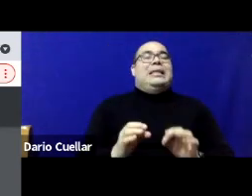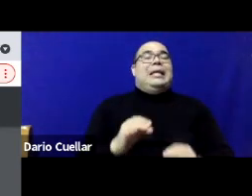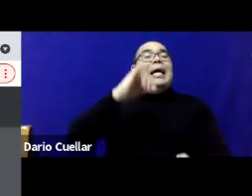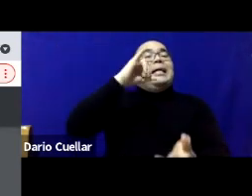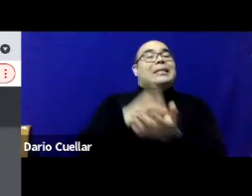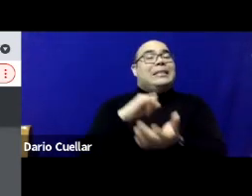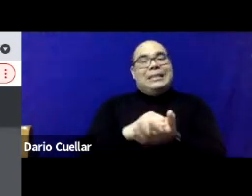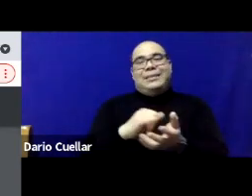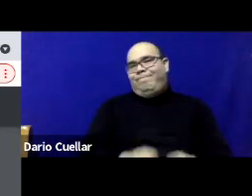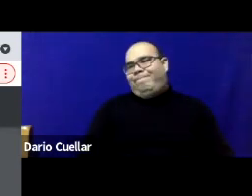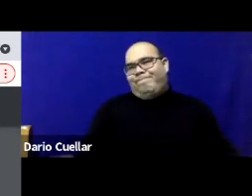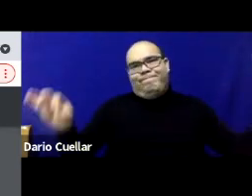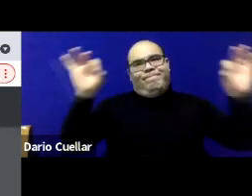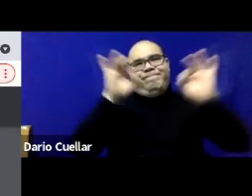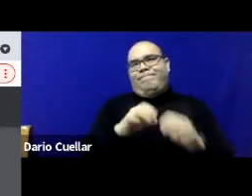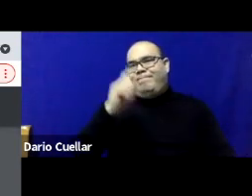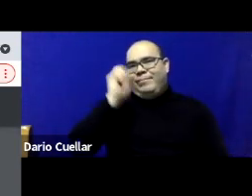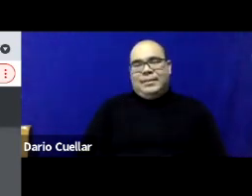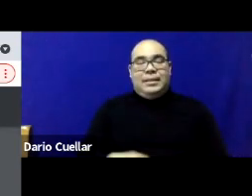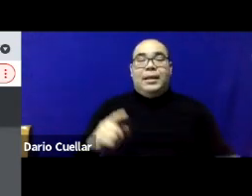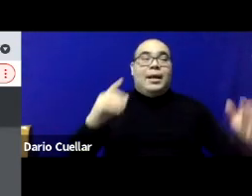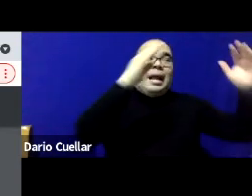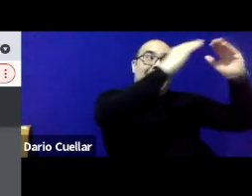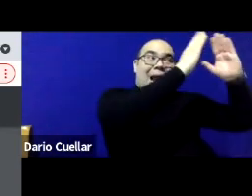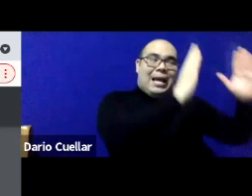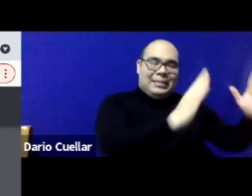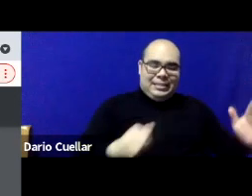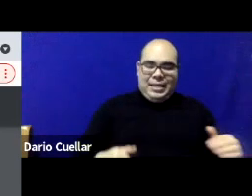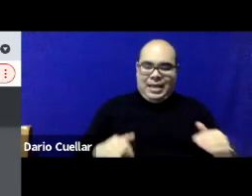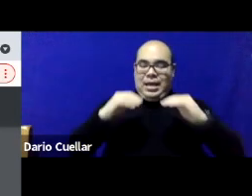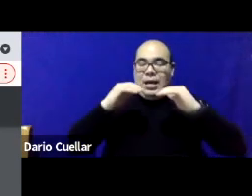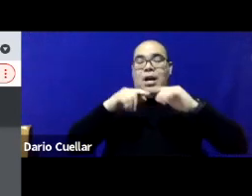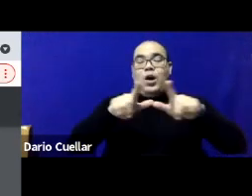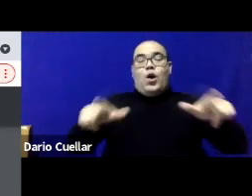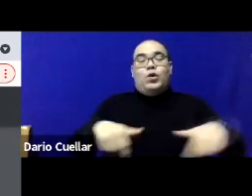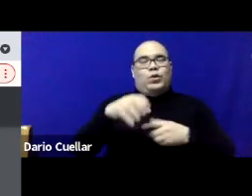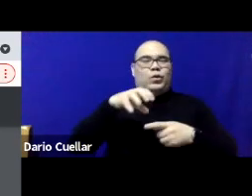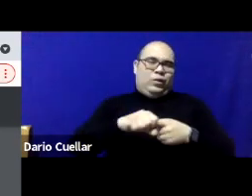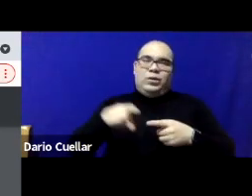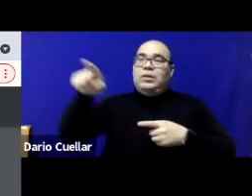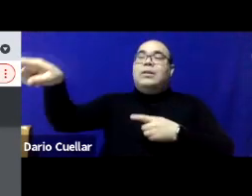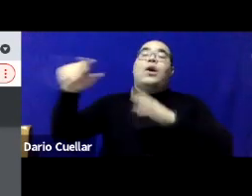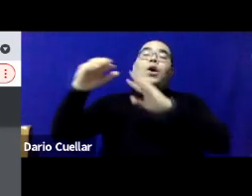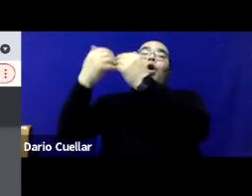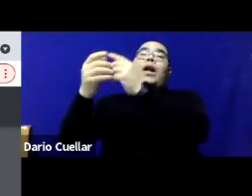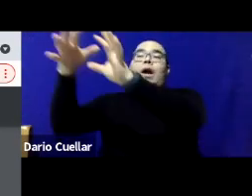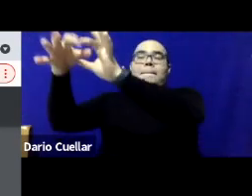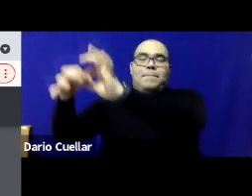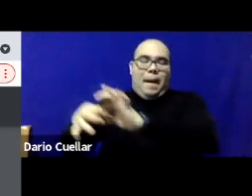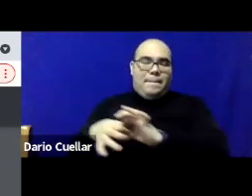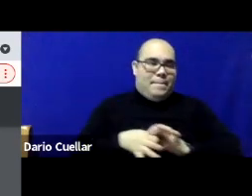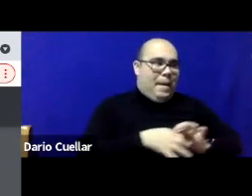importante que precisamente la casa y el colegio estemos sincronizados y que haya una persona que